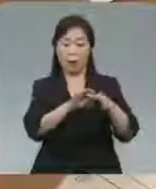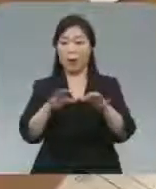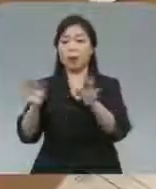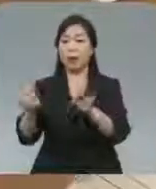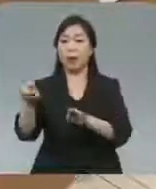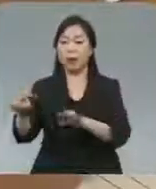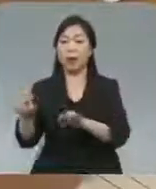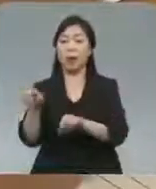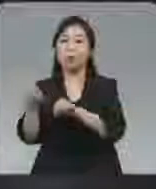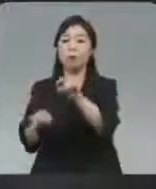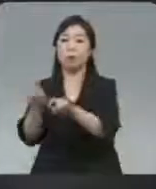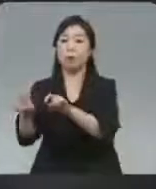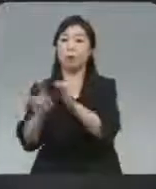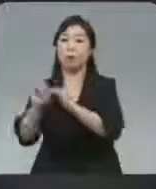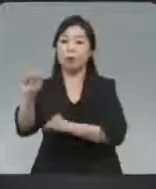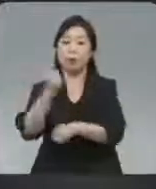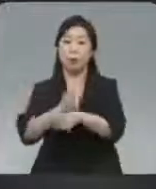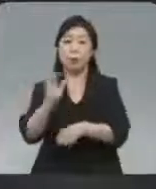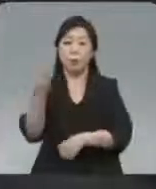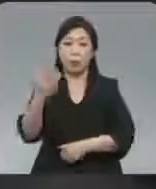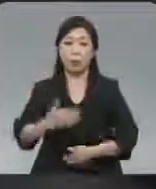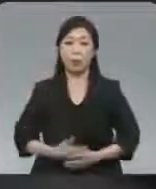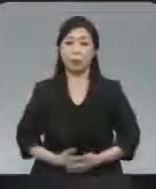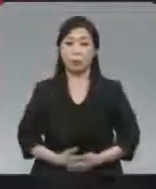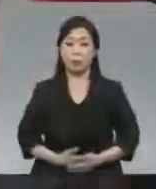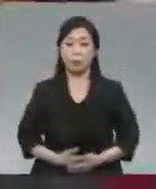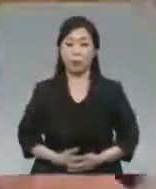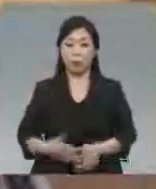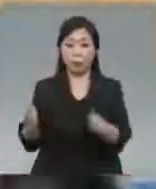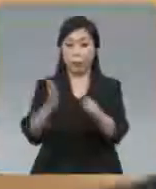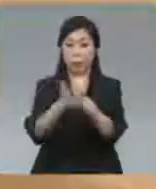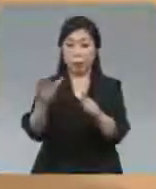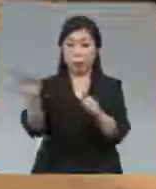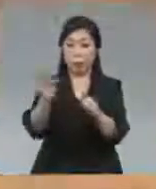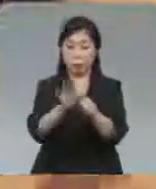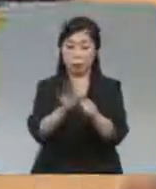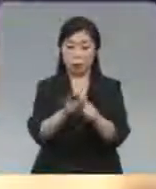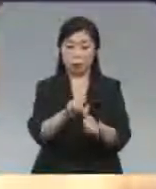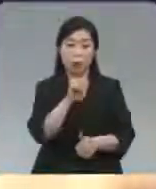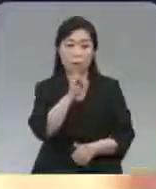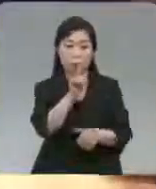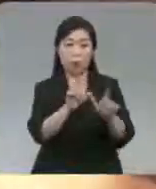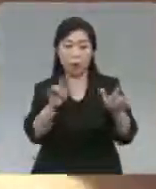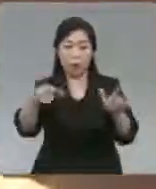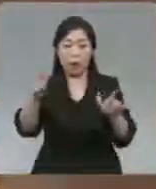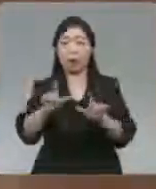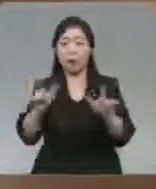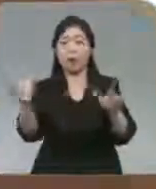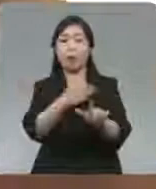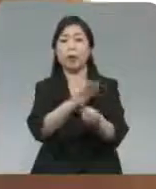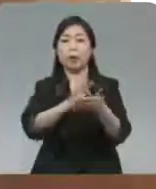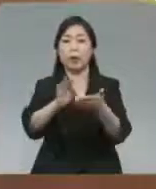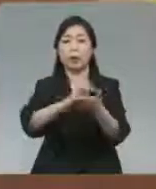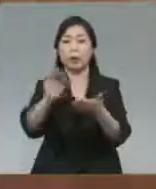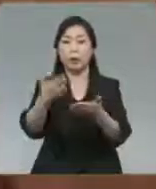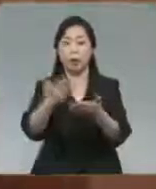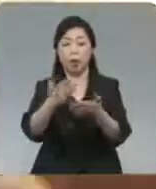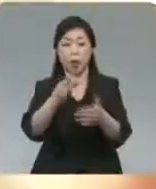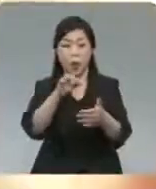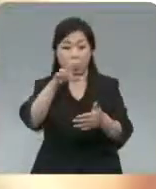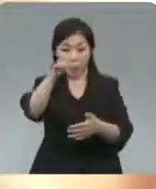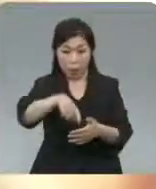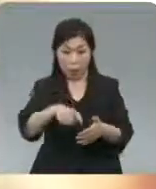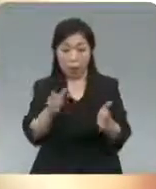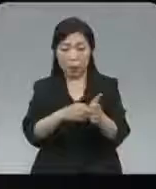subsidios era como muy pronto un día después de solicitarlo mientras cobrarlo es posible mediante tarjetas de crédito o de débito en